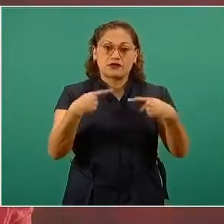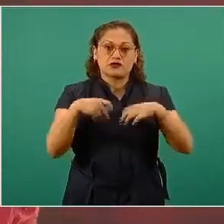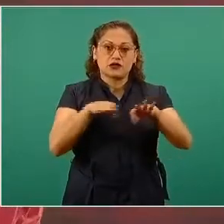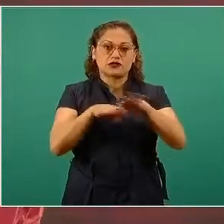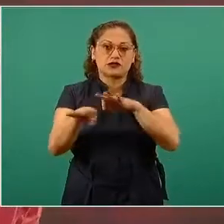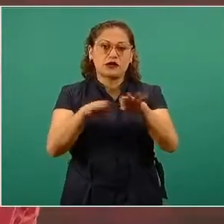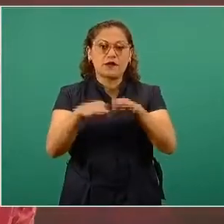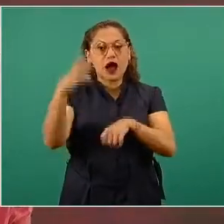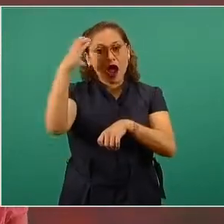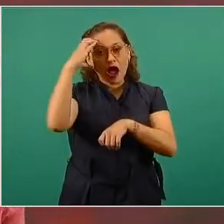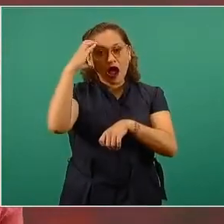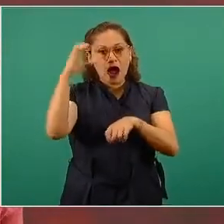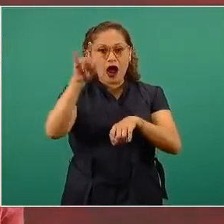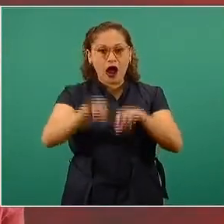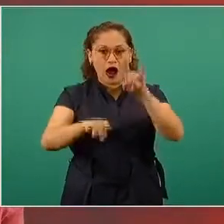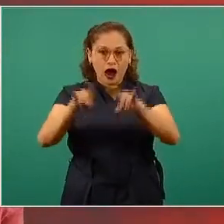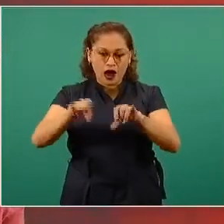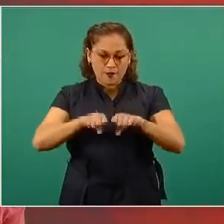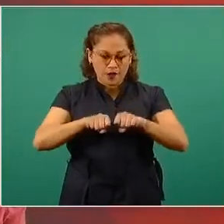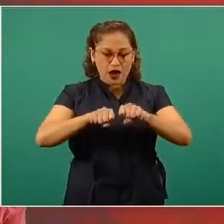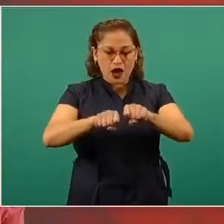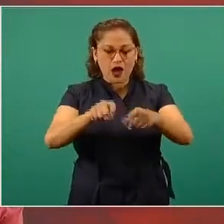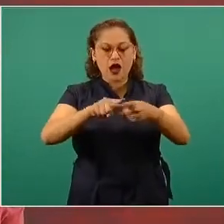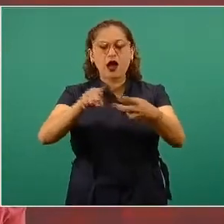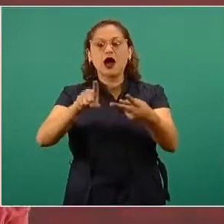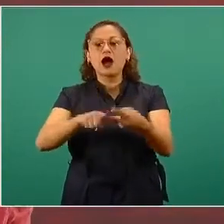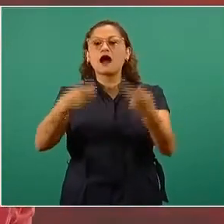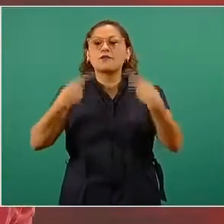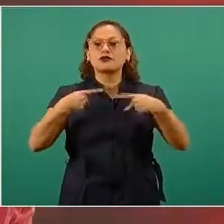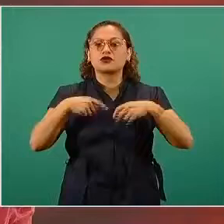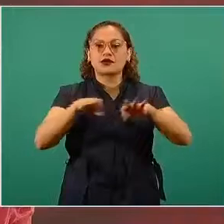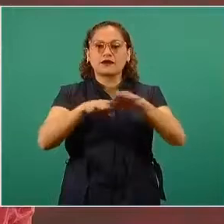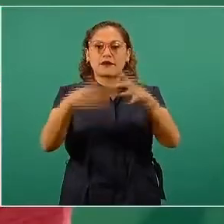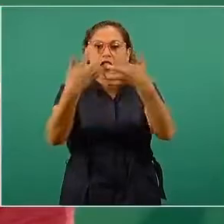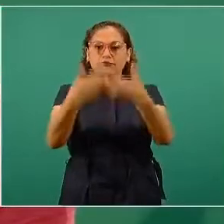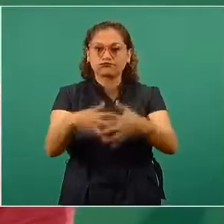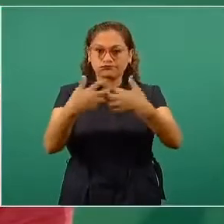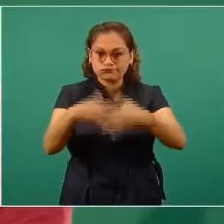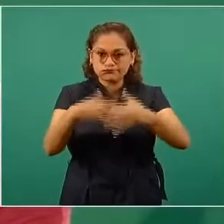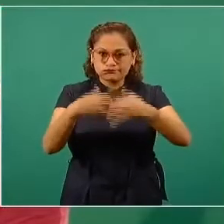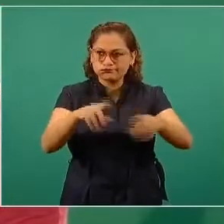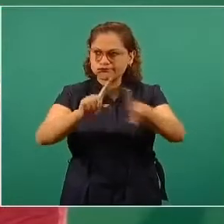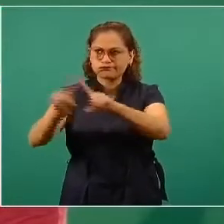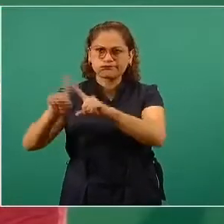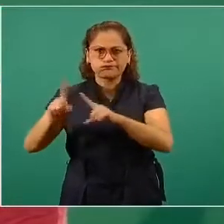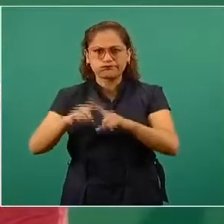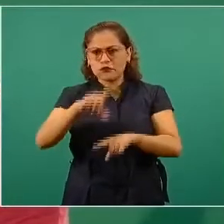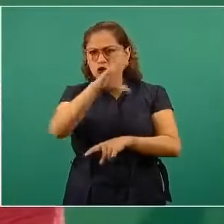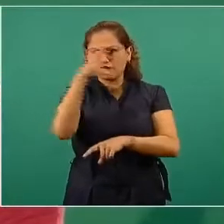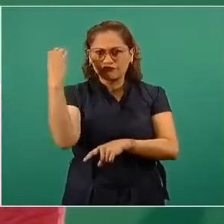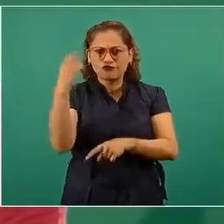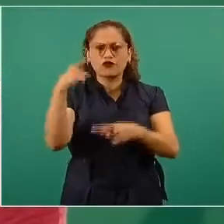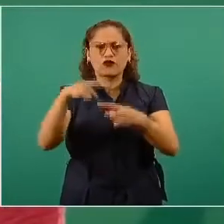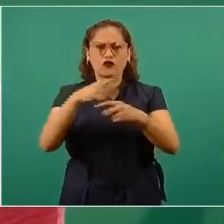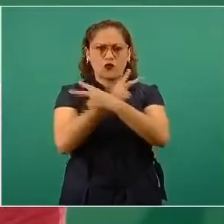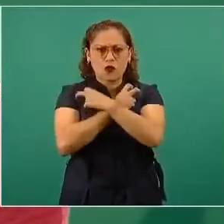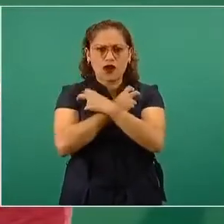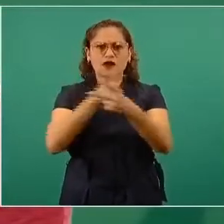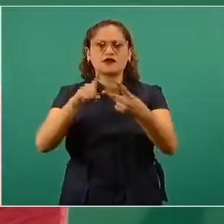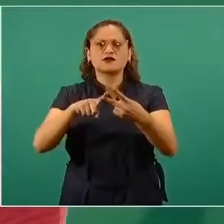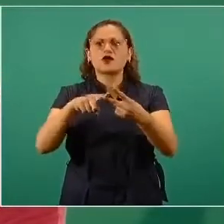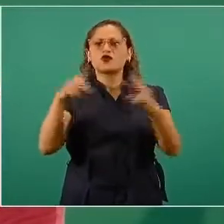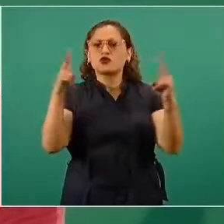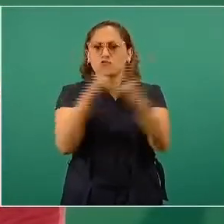camilleros, hay personal técnico de radiología, de inhaloterapia, hay personas de nutrición